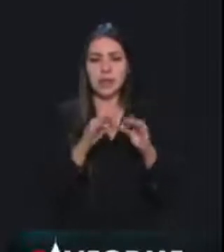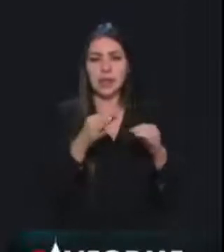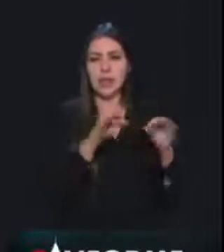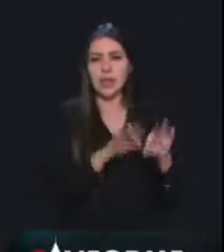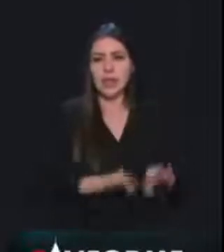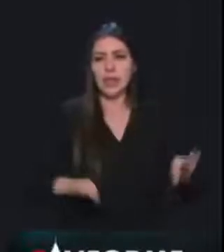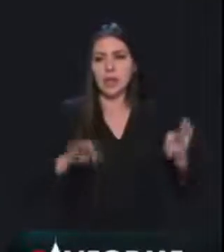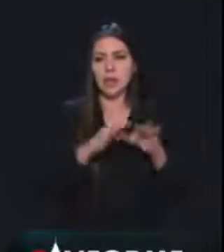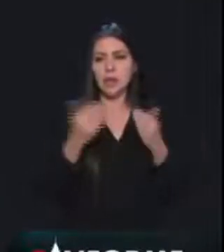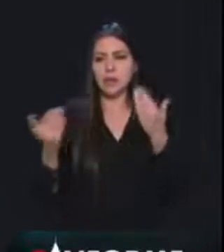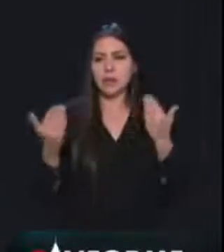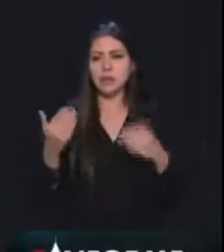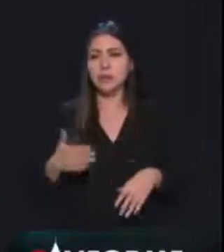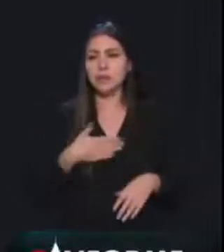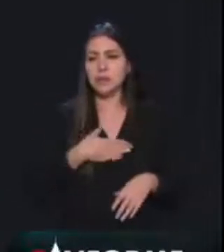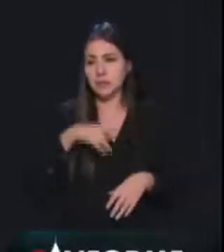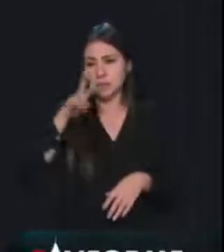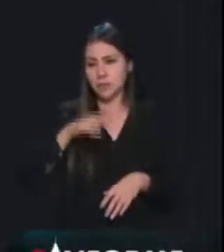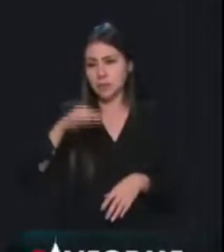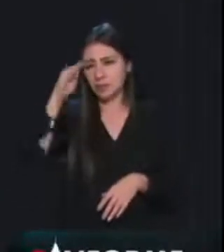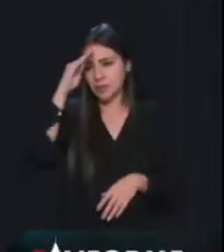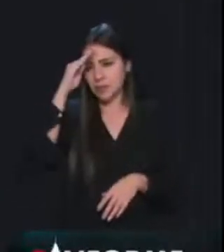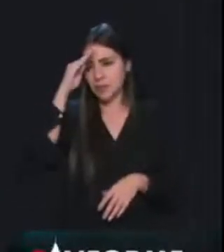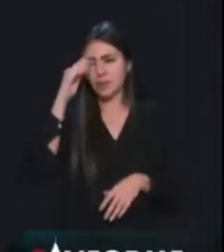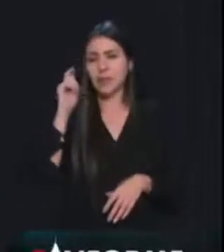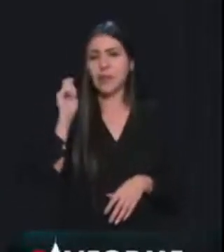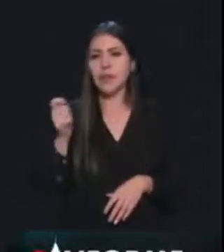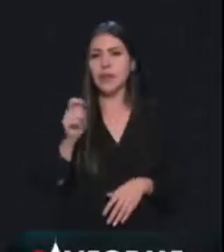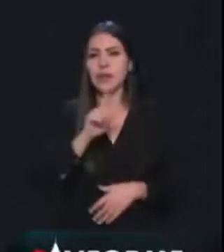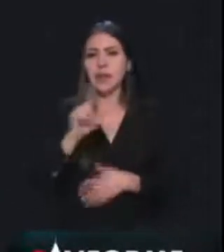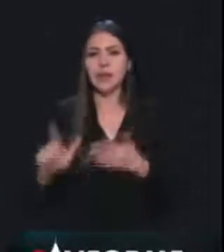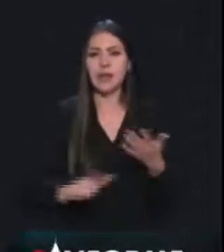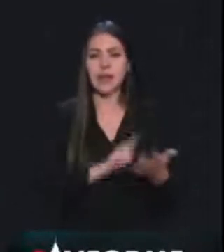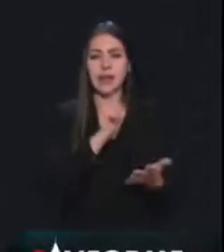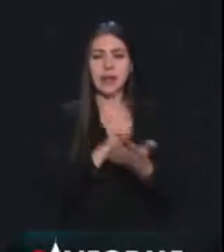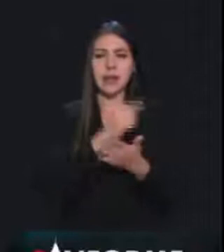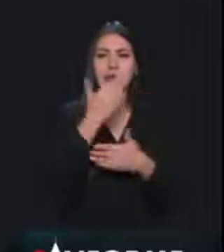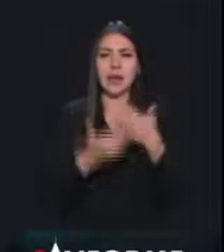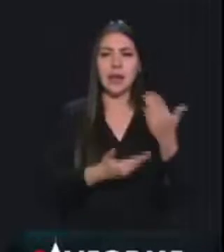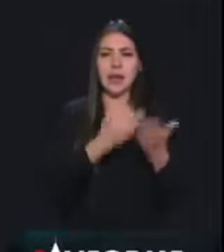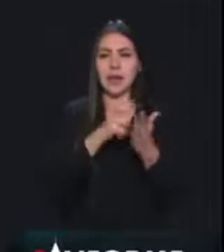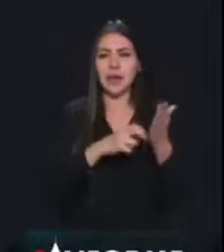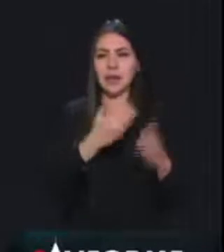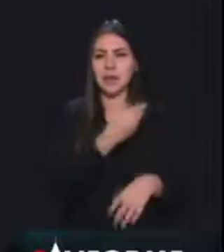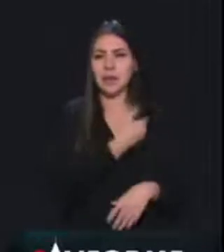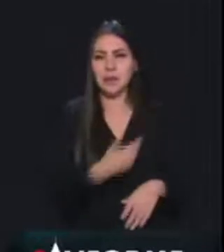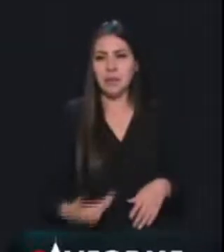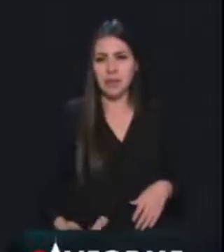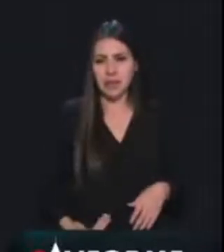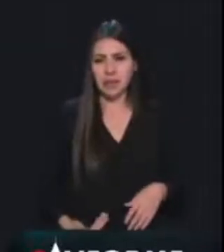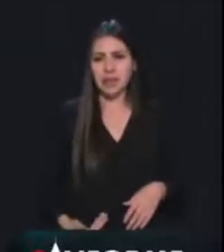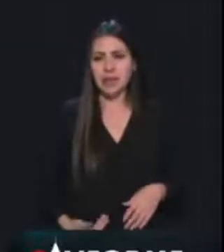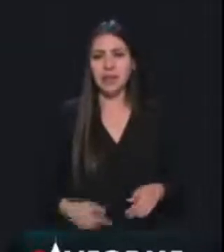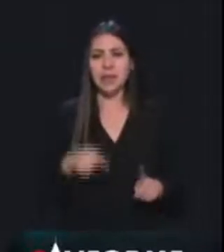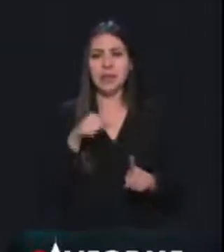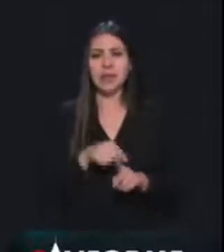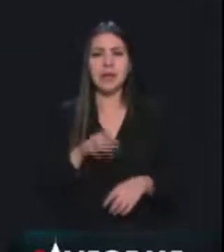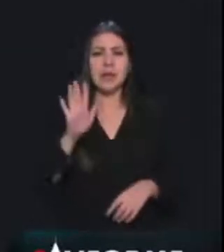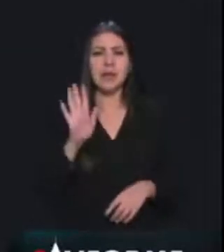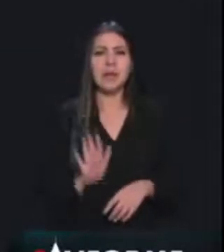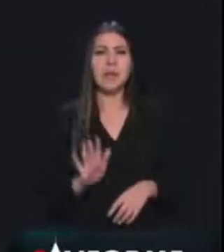en el fondo, creo que la reforma del presidente va maquillada de